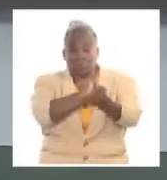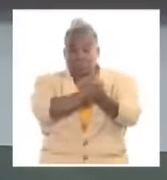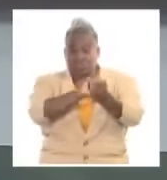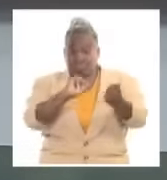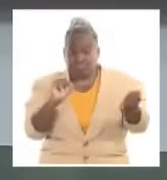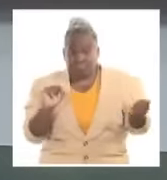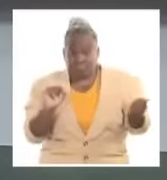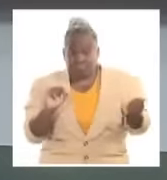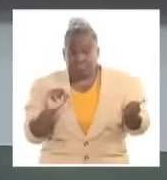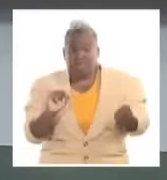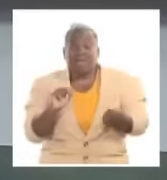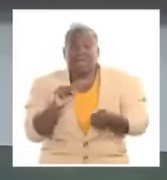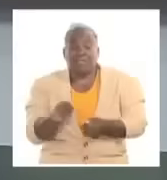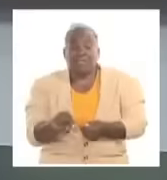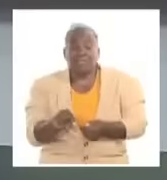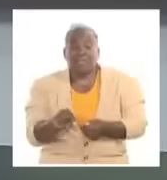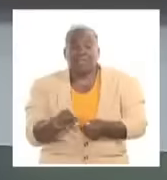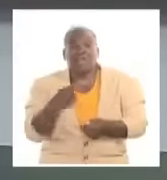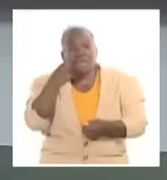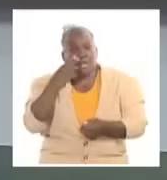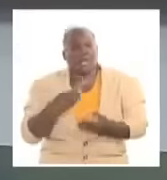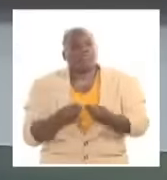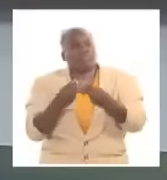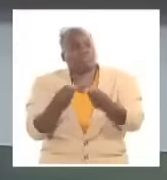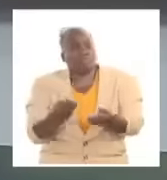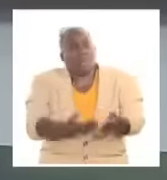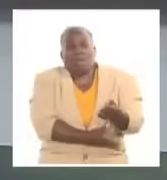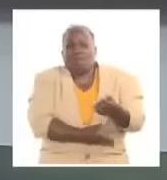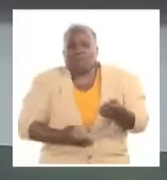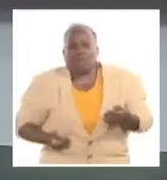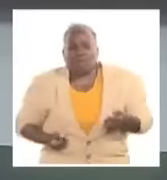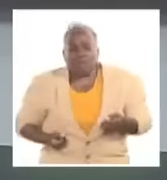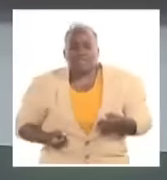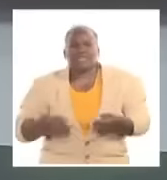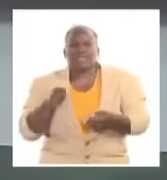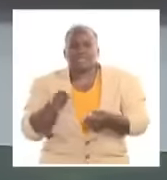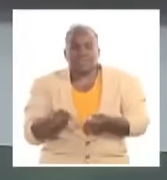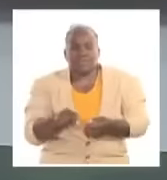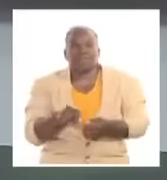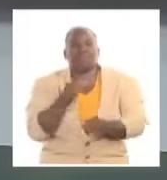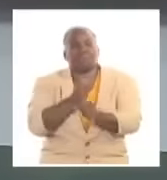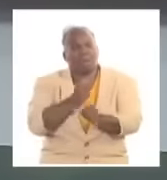respectivos cargos se les reconoció el esfuerzo y la consagración en el desempeño de tan